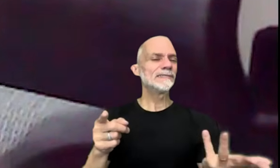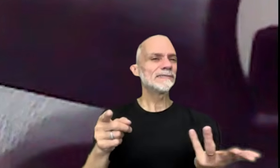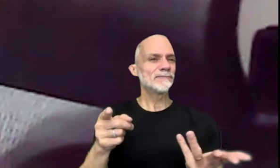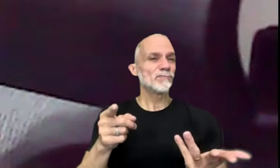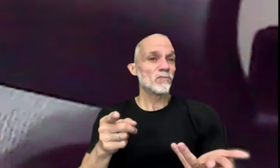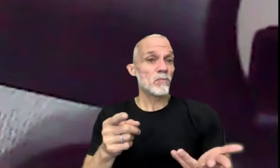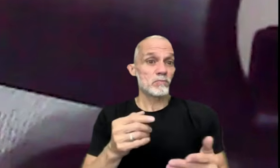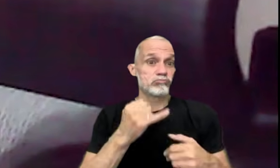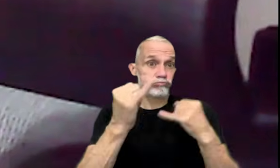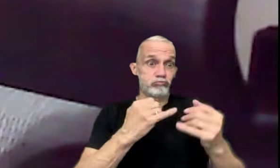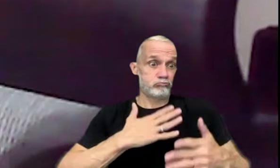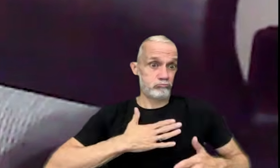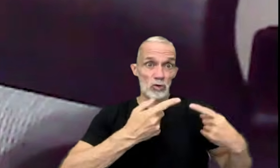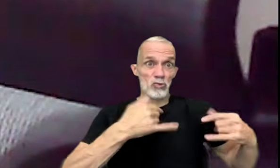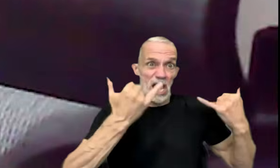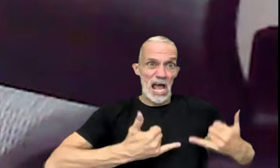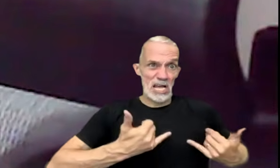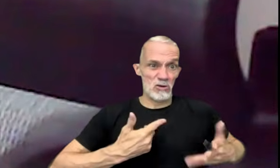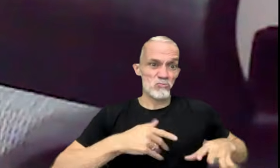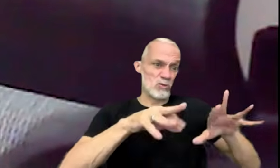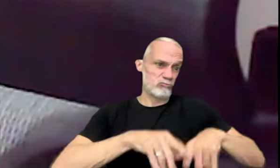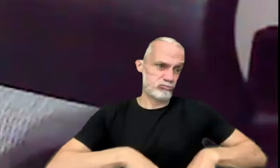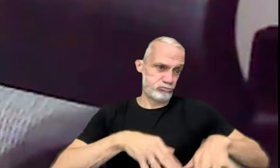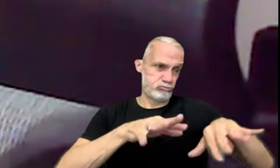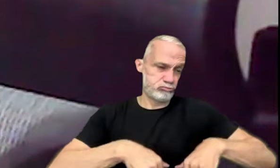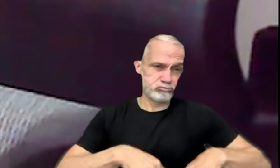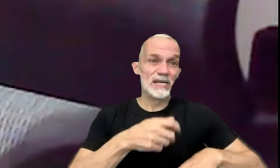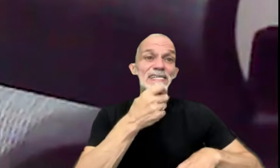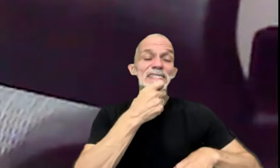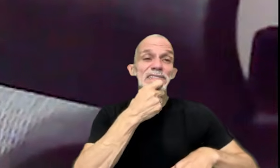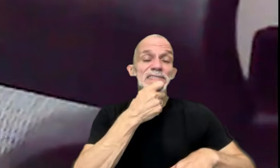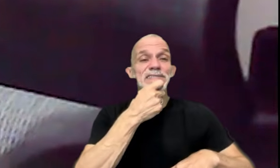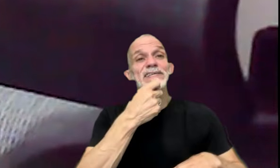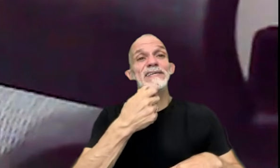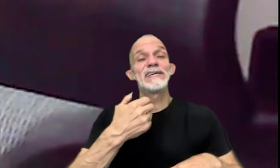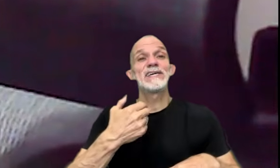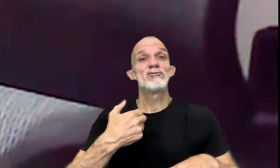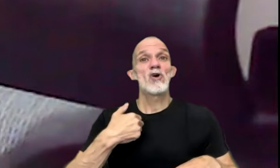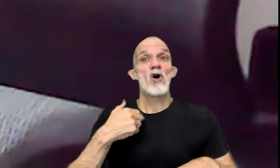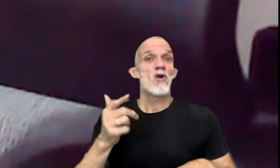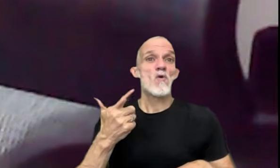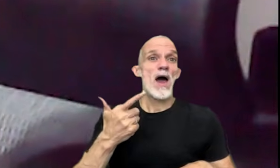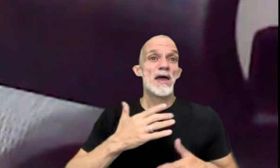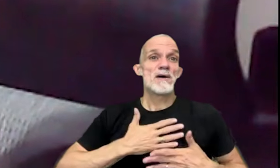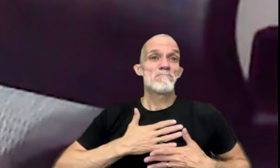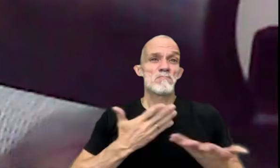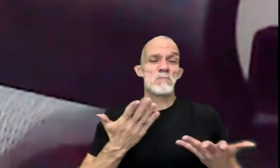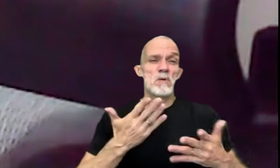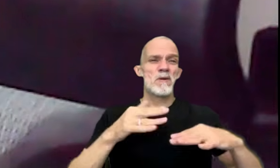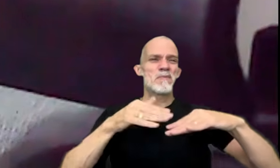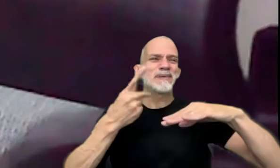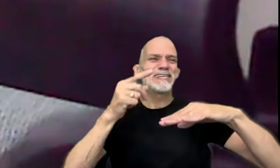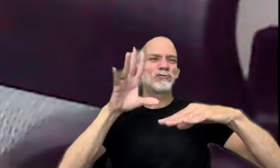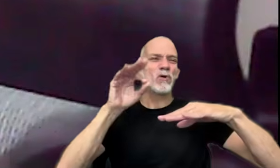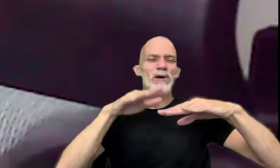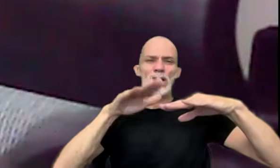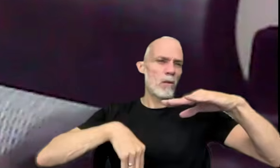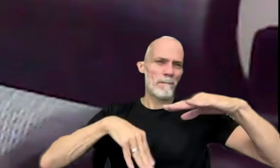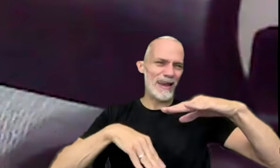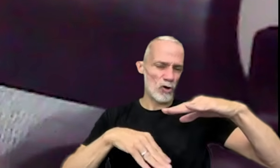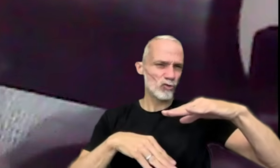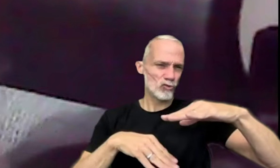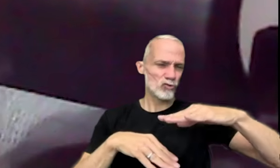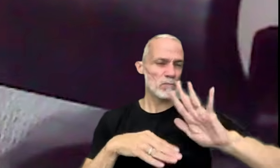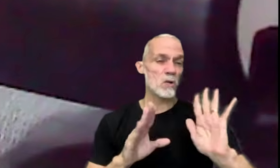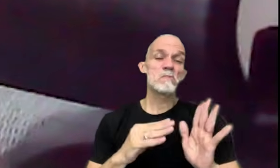¿sí? Exteriorizás tu patrimonio cuando vos no tenés patrimonio, digamos, que supere el mínimo no